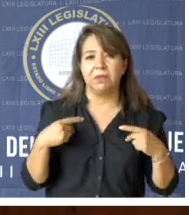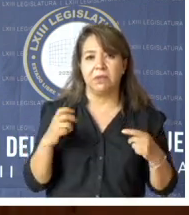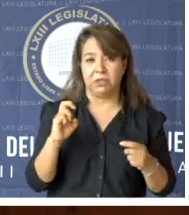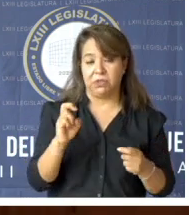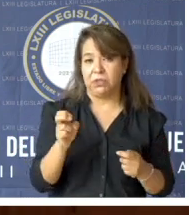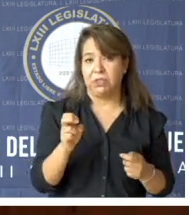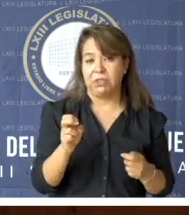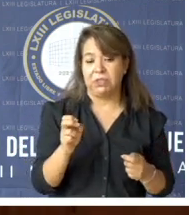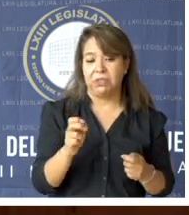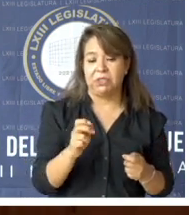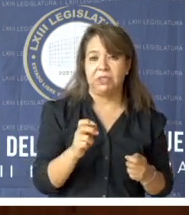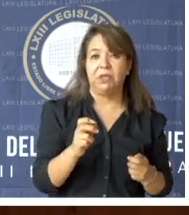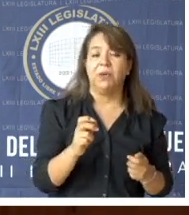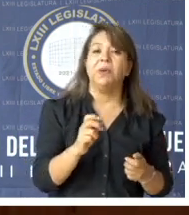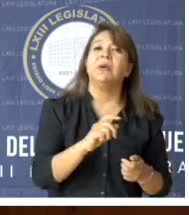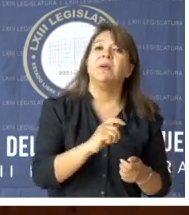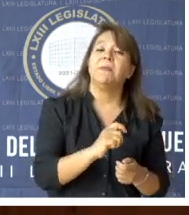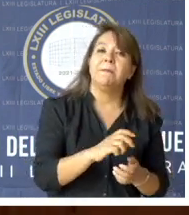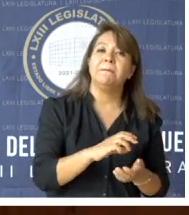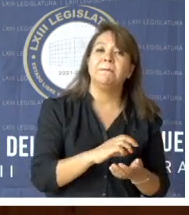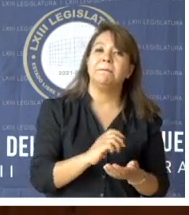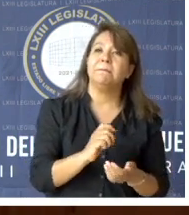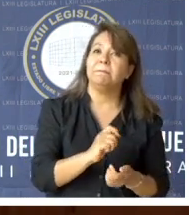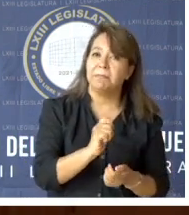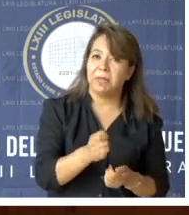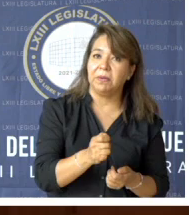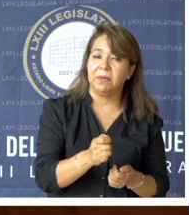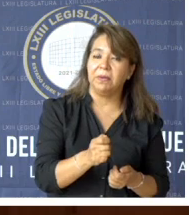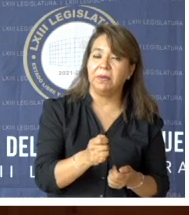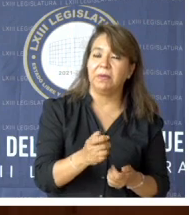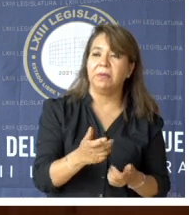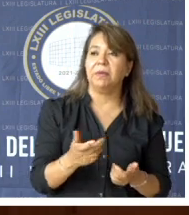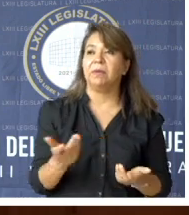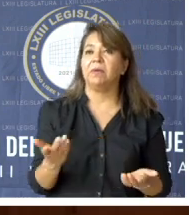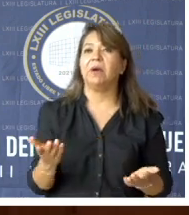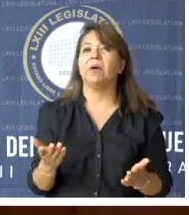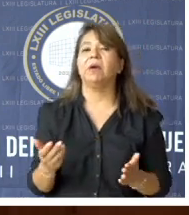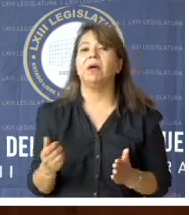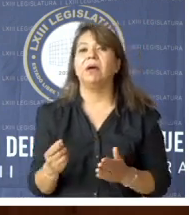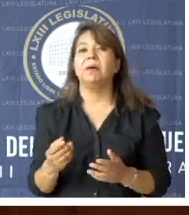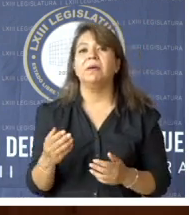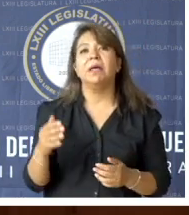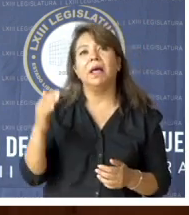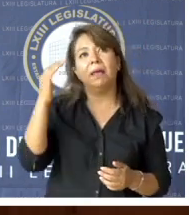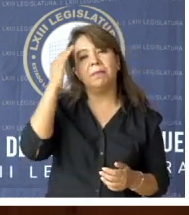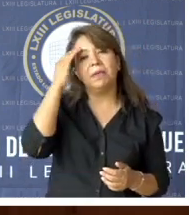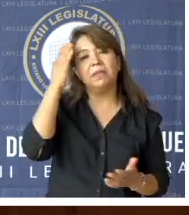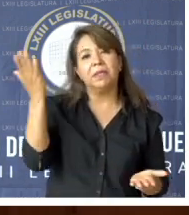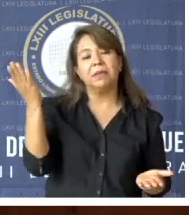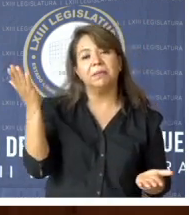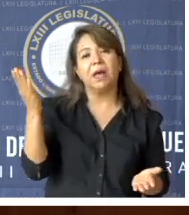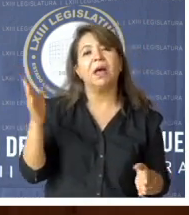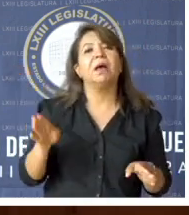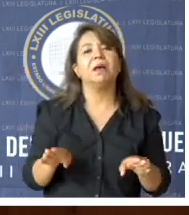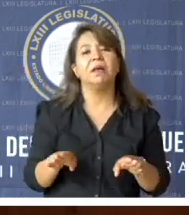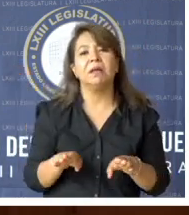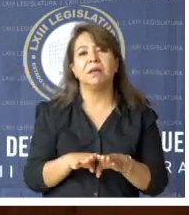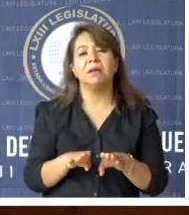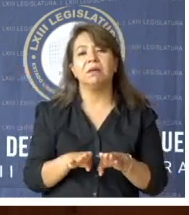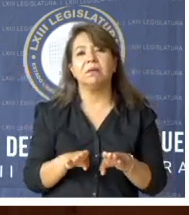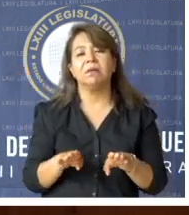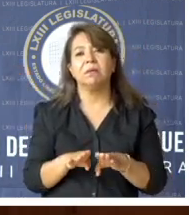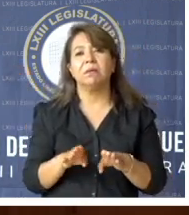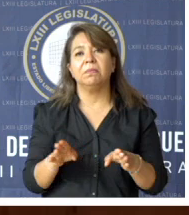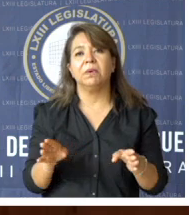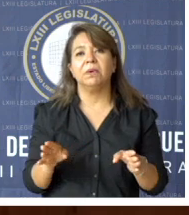esquemas del reparto de utilidades que prevalecía en la sociedad, se obligaba a pensar en un sistema de participación donde se